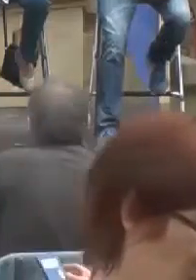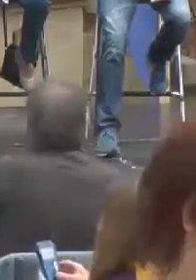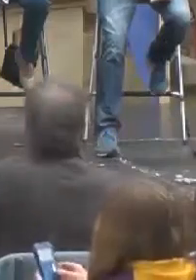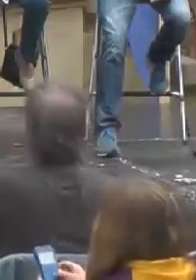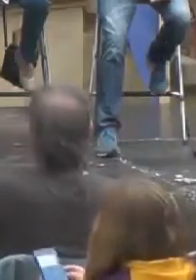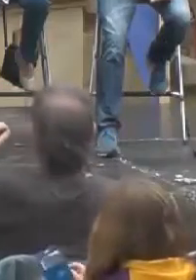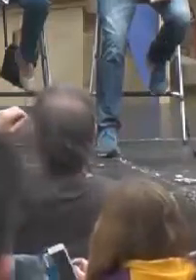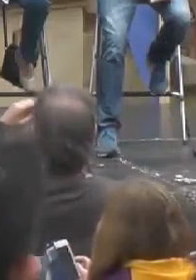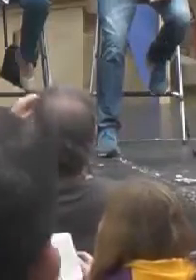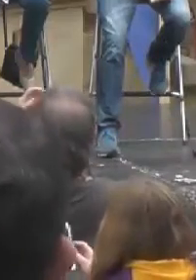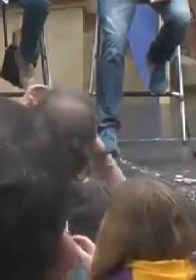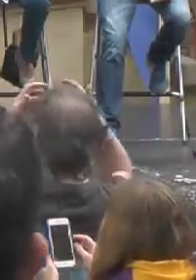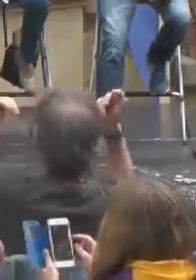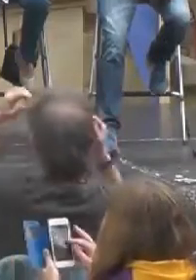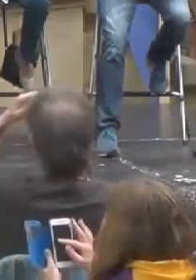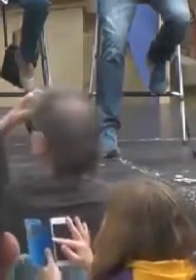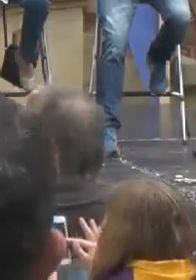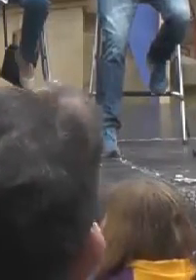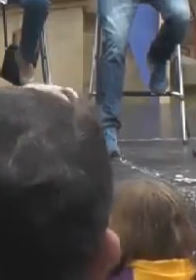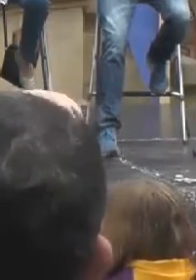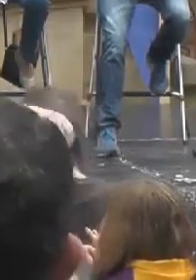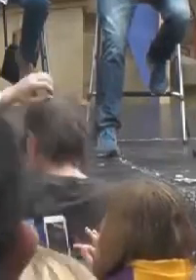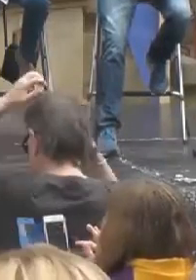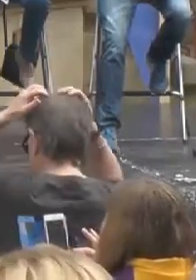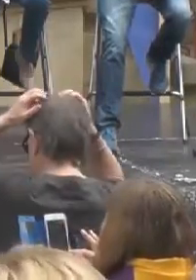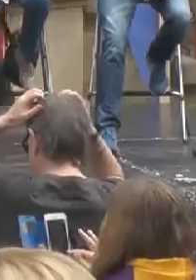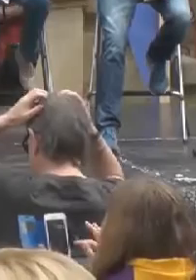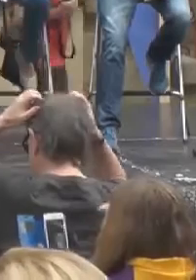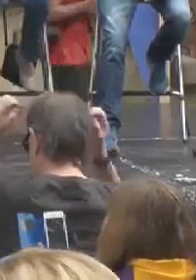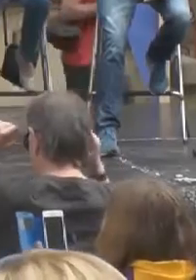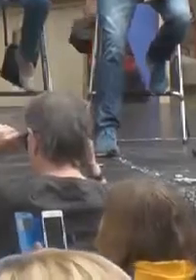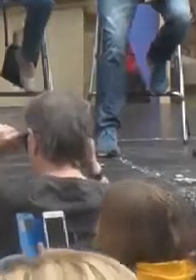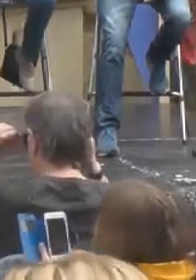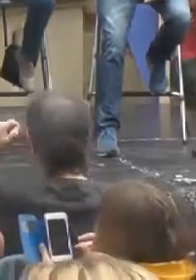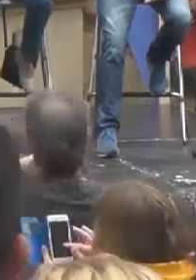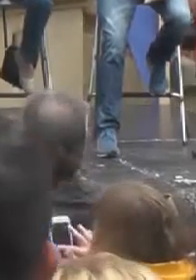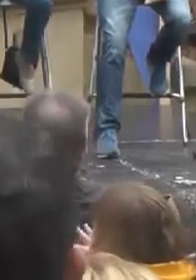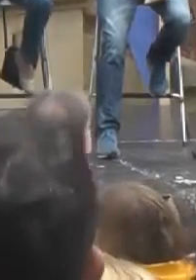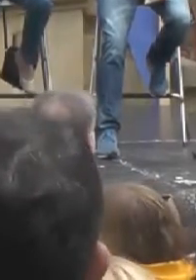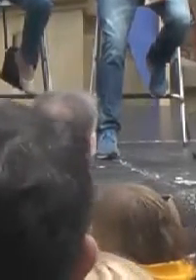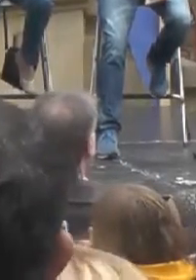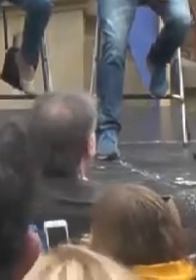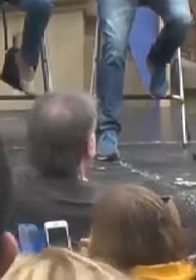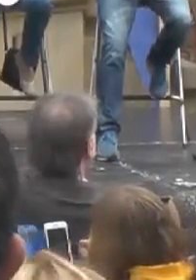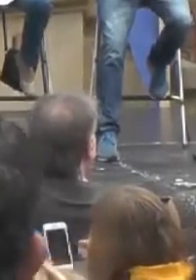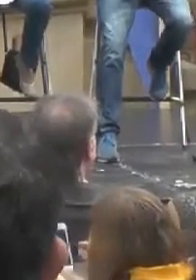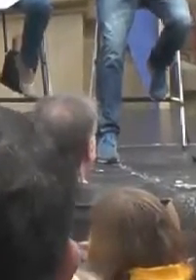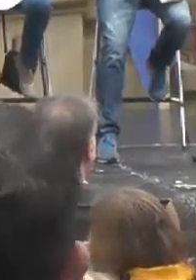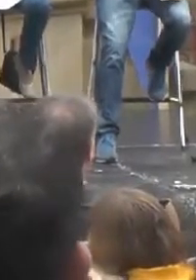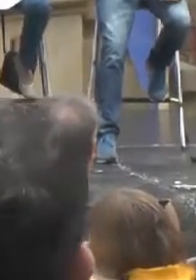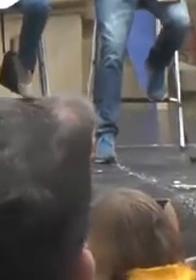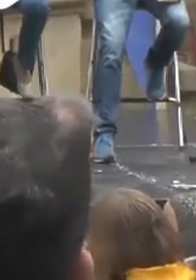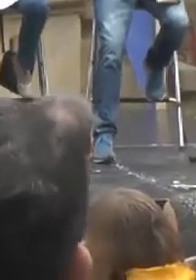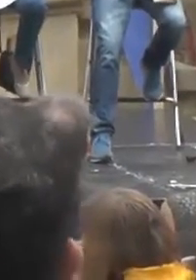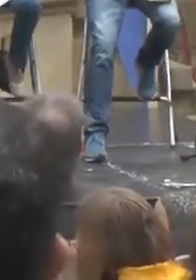Agradecidos. A verdade que é un verdadeiro orgullo que un domingo ás 12 da mañá estemos todas aquí recibindo a